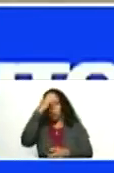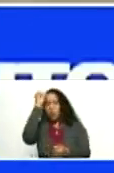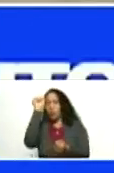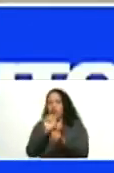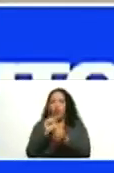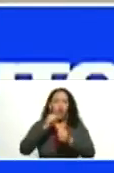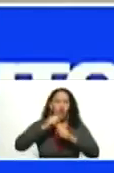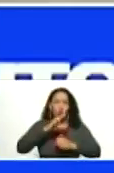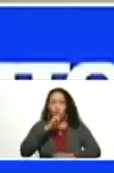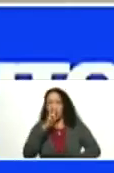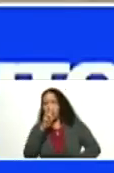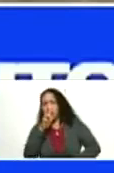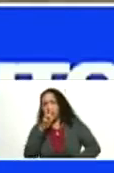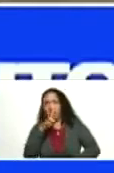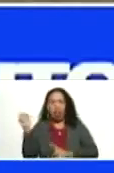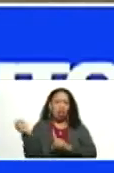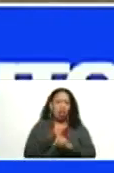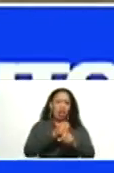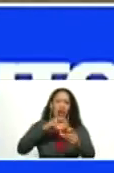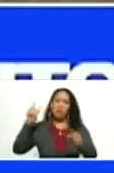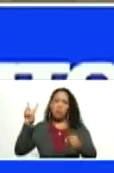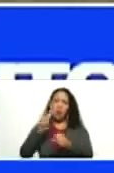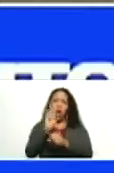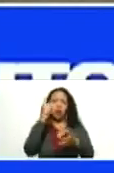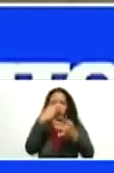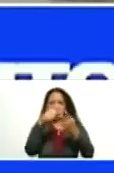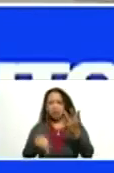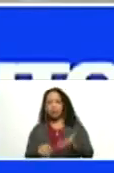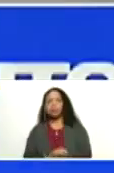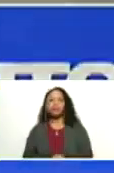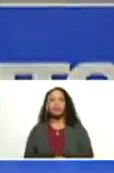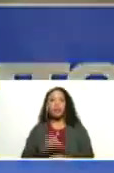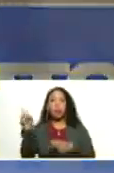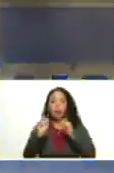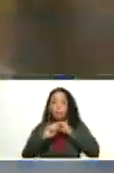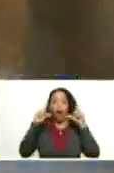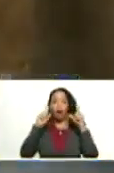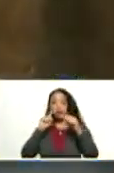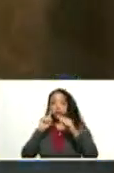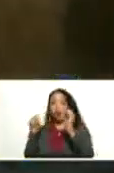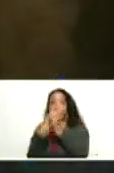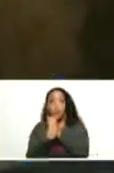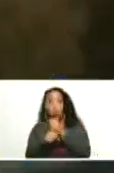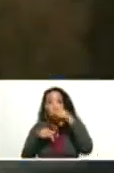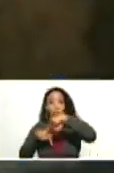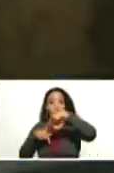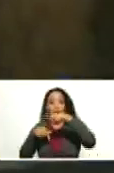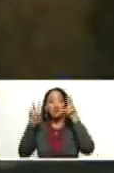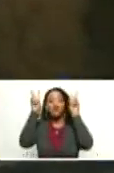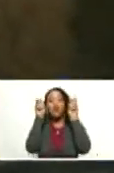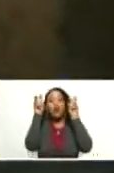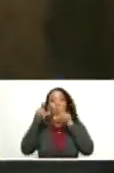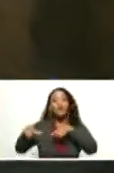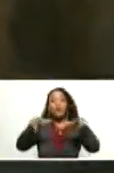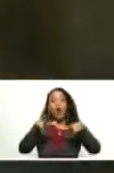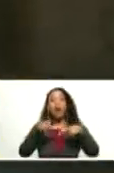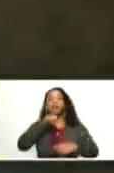de genocidio. Aquí, bueno, en estos descubrimientos, de estos espacios, que es